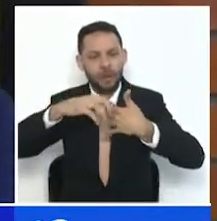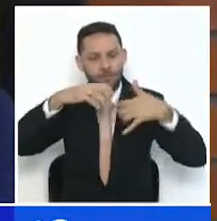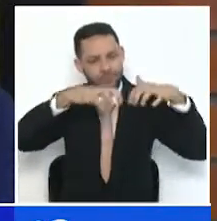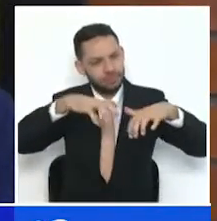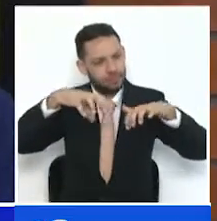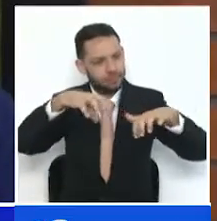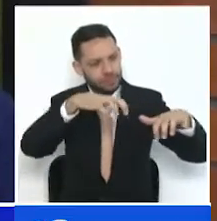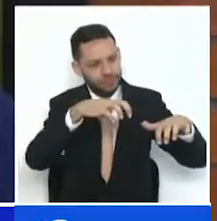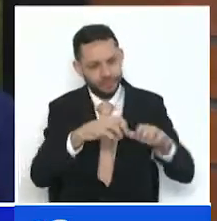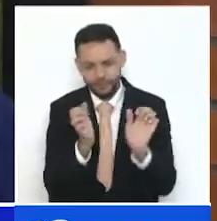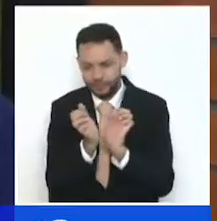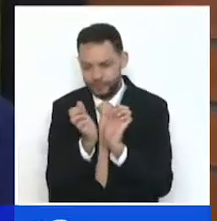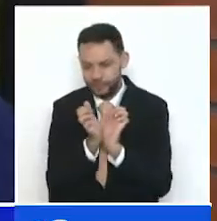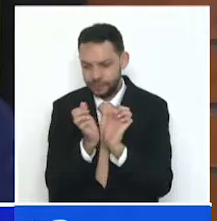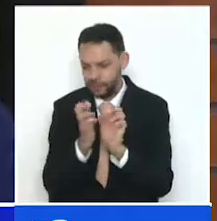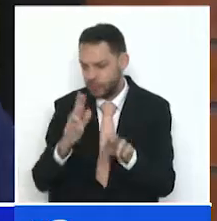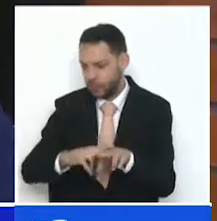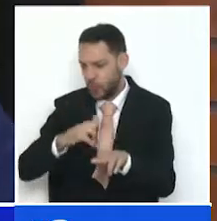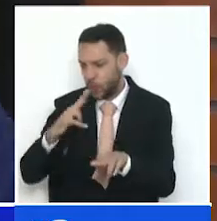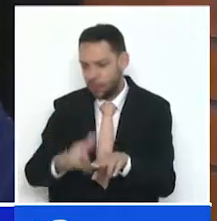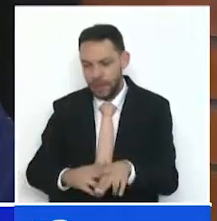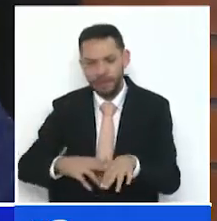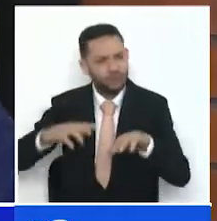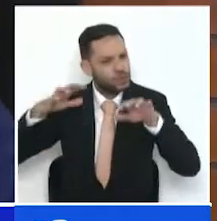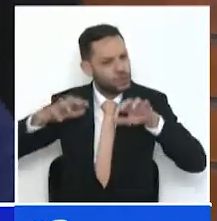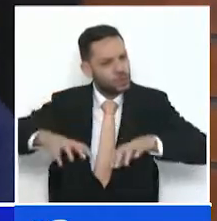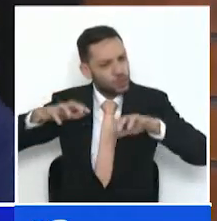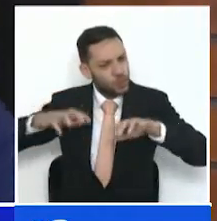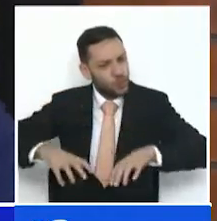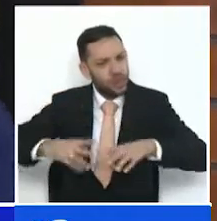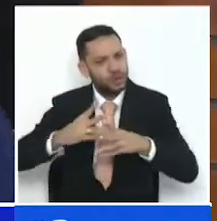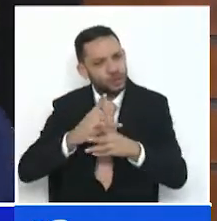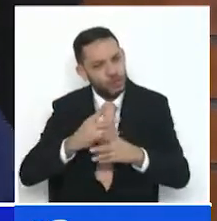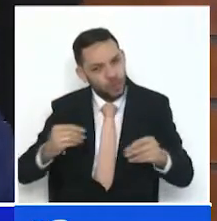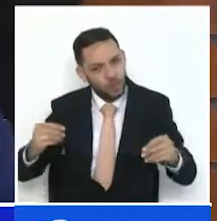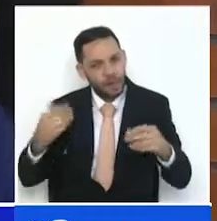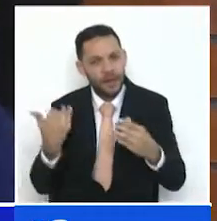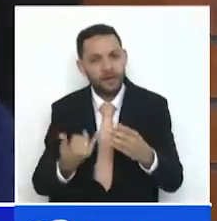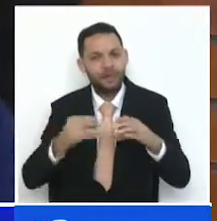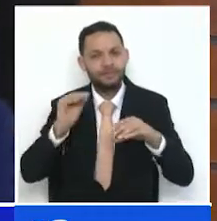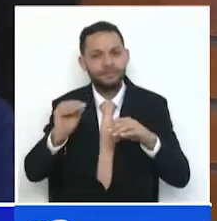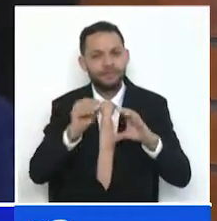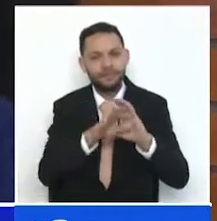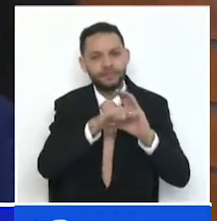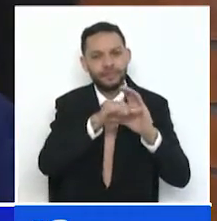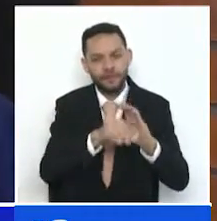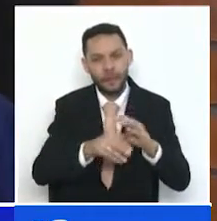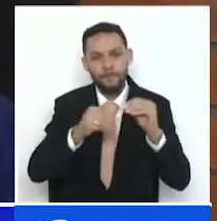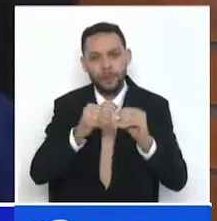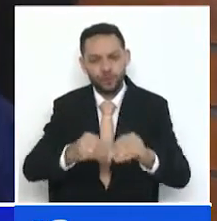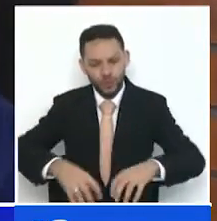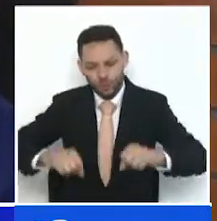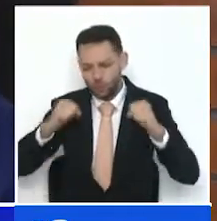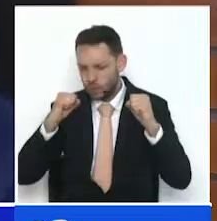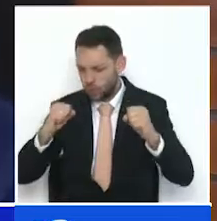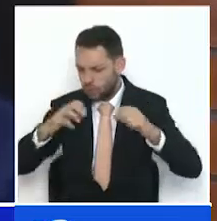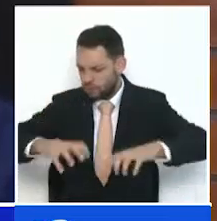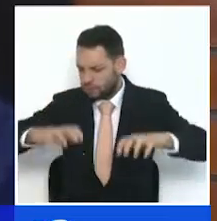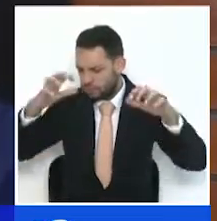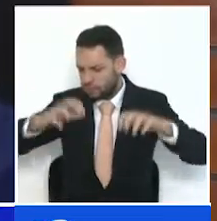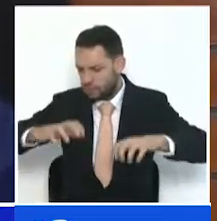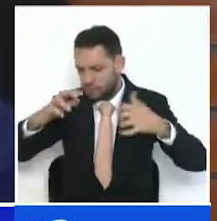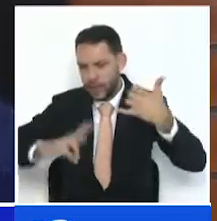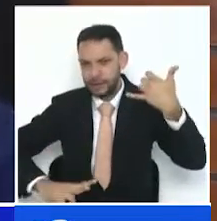que estábamos en un tiempo normal de las lluvias normales, pero el IDEAM reporta una temporada de huracanes con alguna incidencia para la